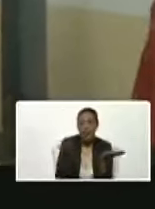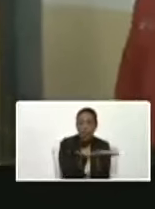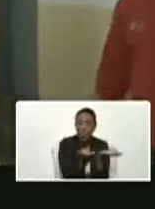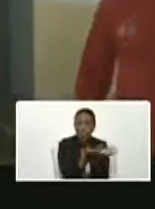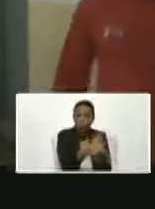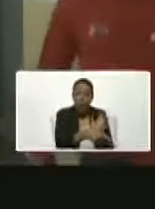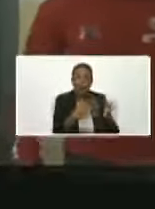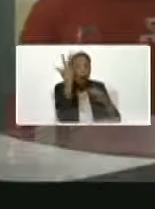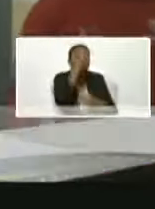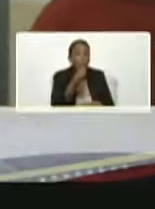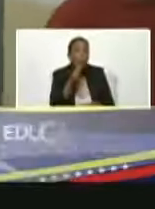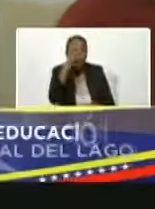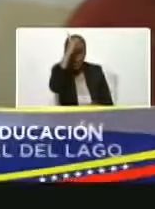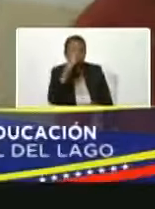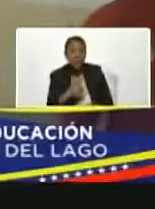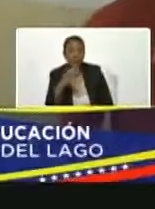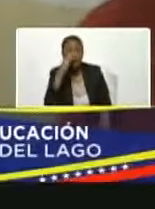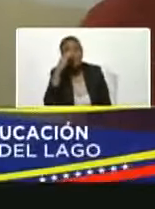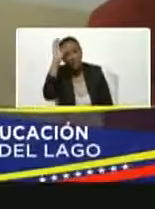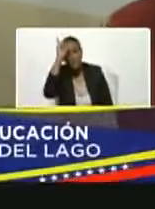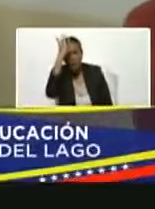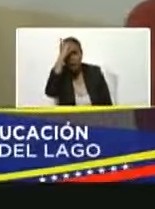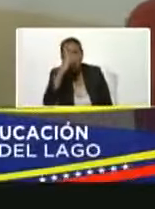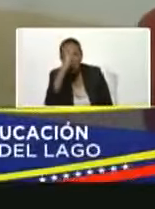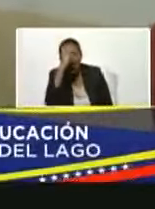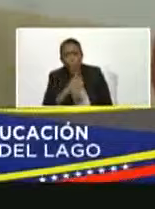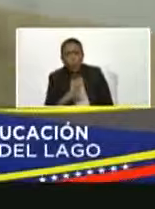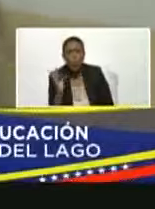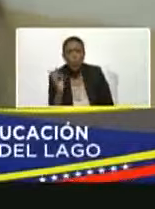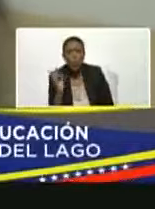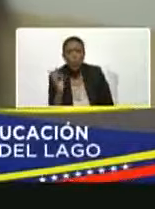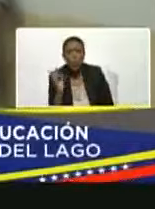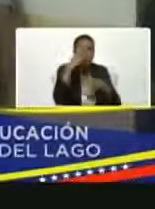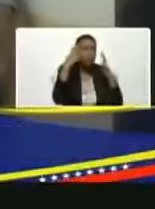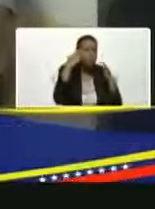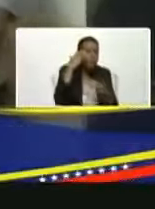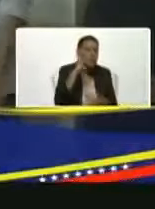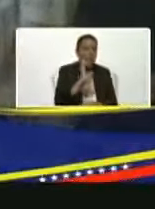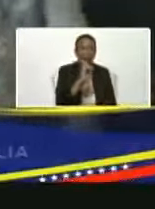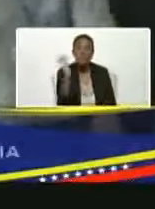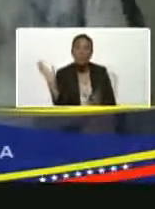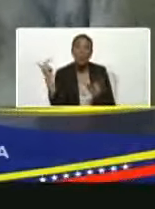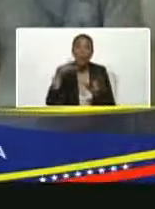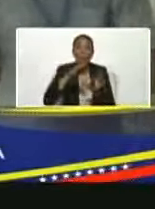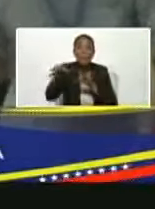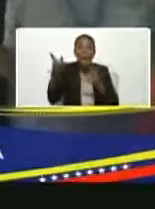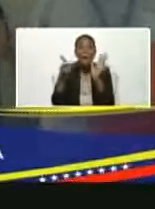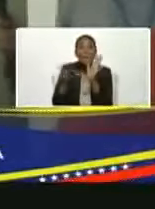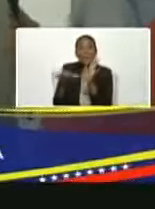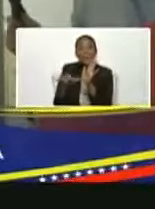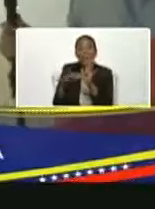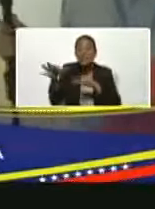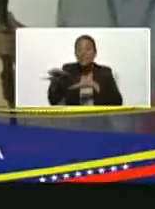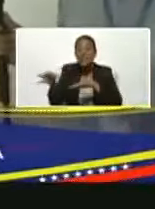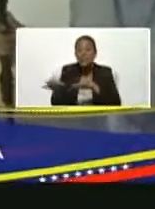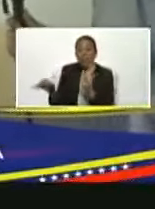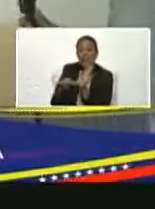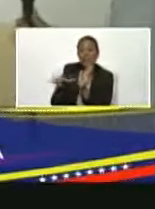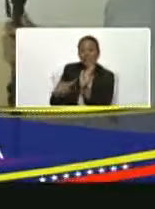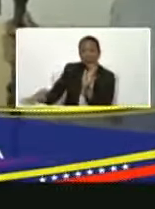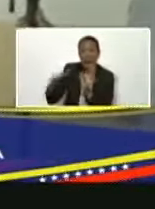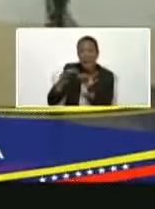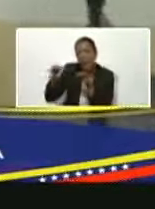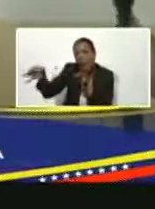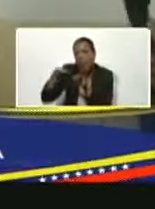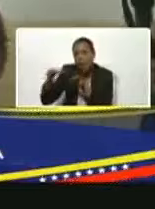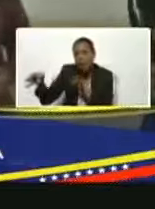estos jóvenes y adultos también que además no solo son de acá de cabima sino que vienen de los demás municipios foráneos o sea de los municipios cercanos